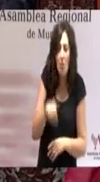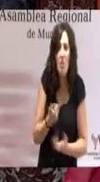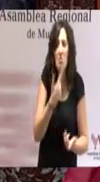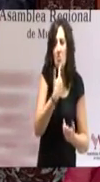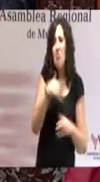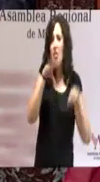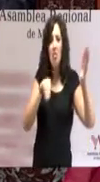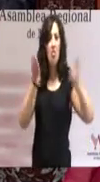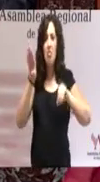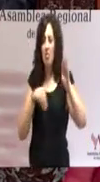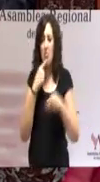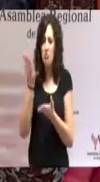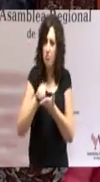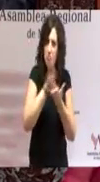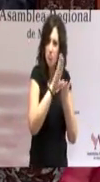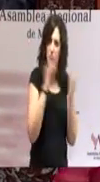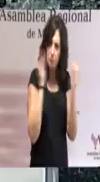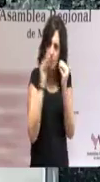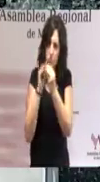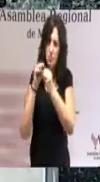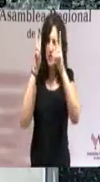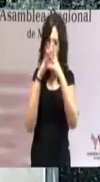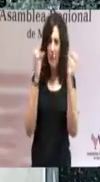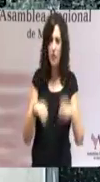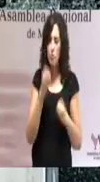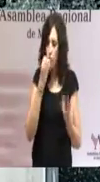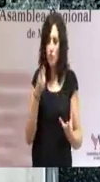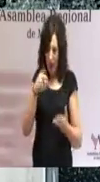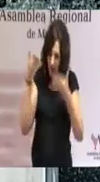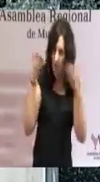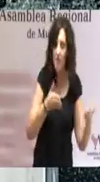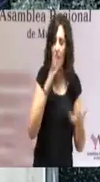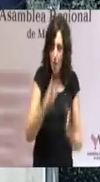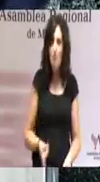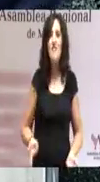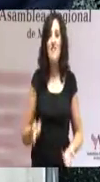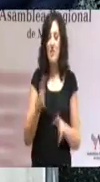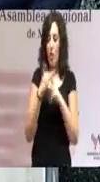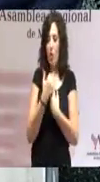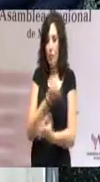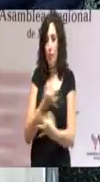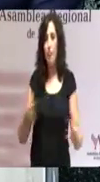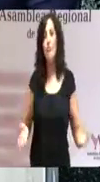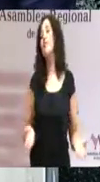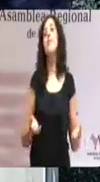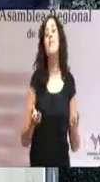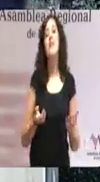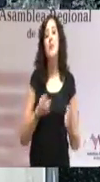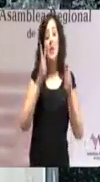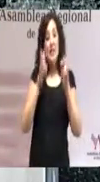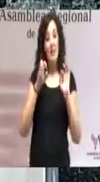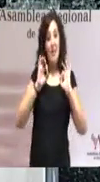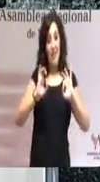Vamos a eso. Vamos a eso. Creo que es el momento. Pero para eso es